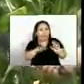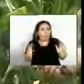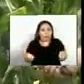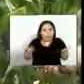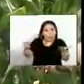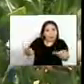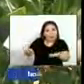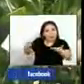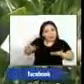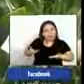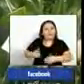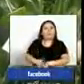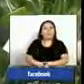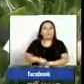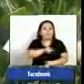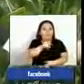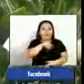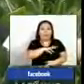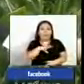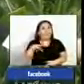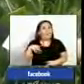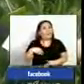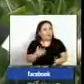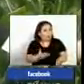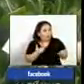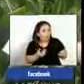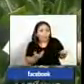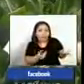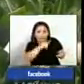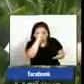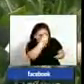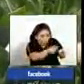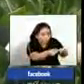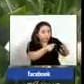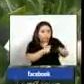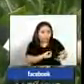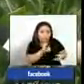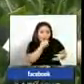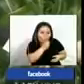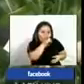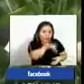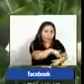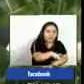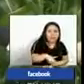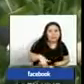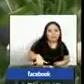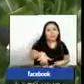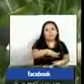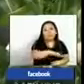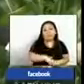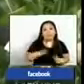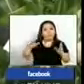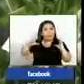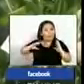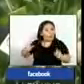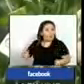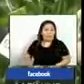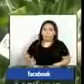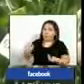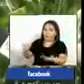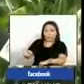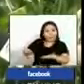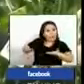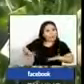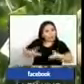ese apoyo. Las familias de nosotros dependen de la agricultura en el campo. Entonces, si el gobierno no apoya la